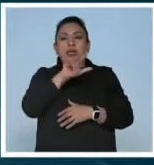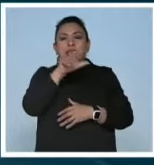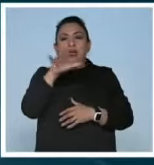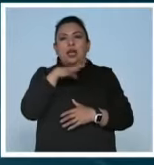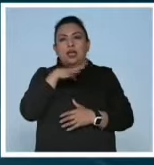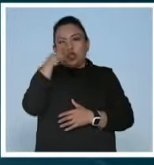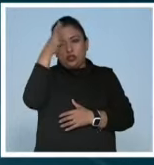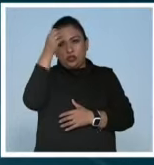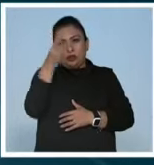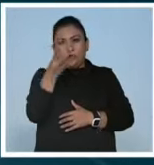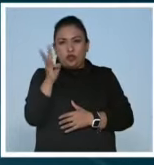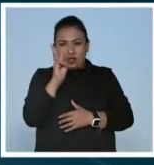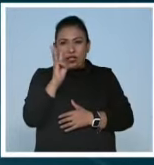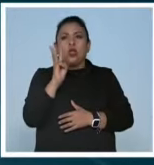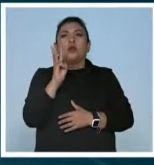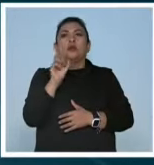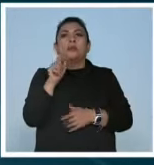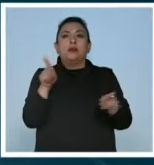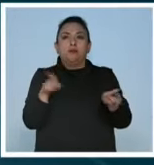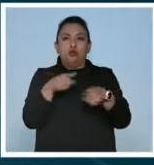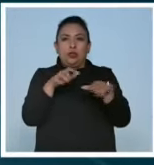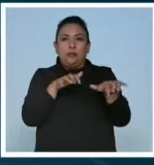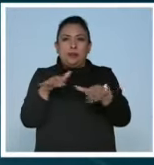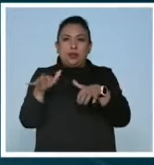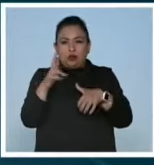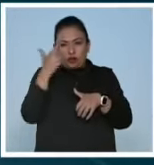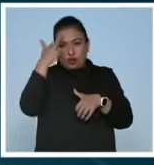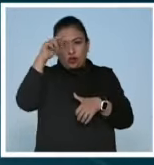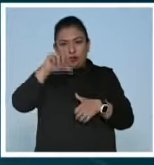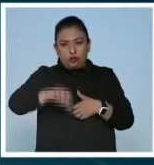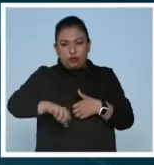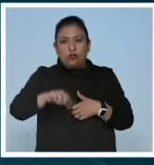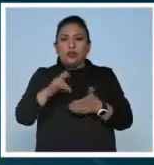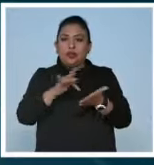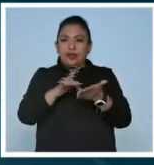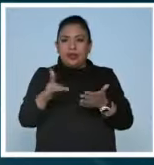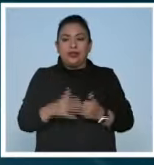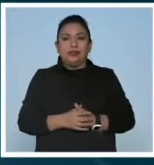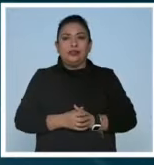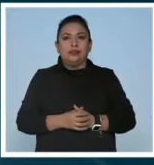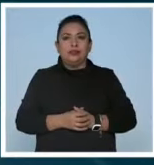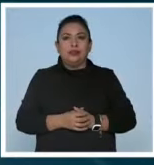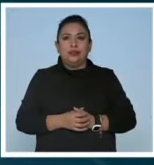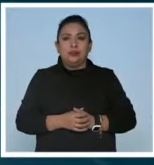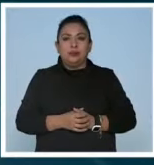concepto de trío y con su manera de tocar el piano. Así lo recordamos esta noche. Muchas gracias.